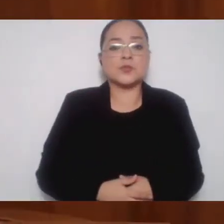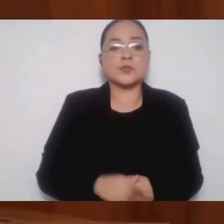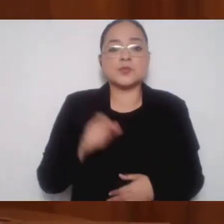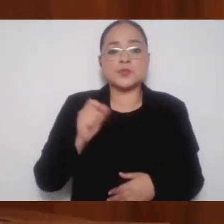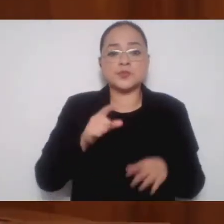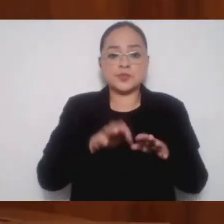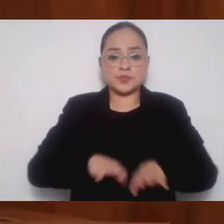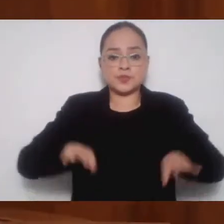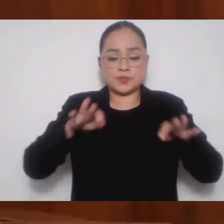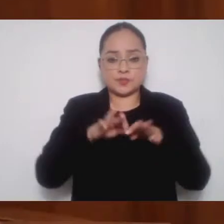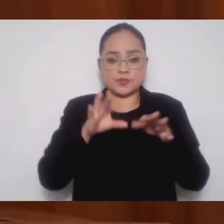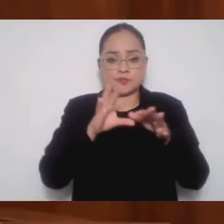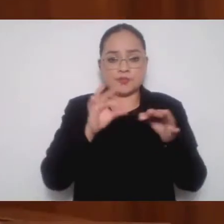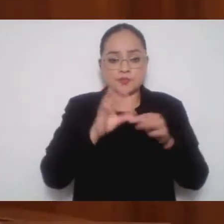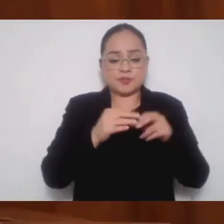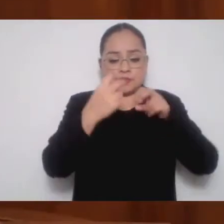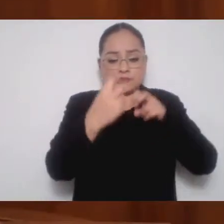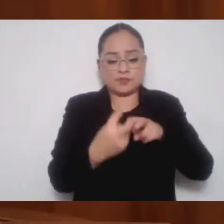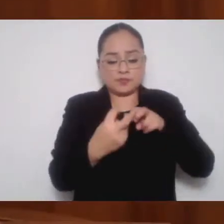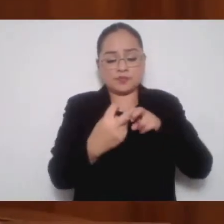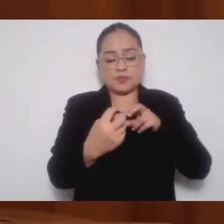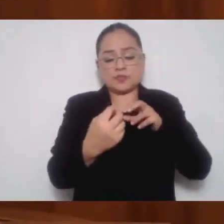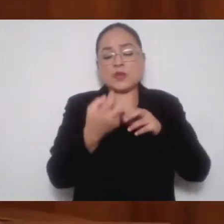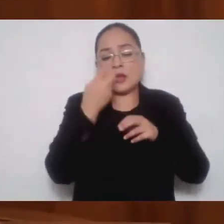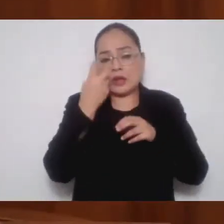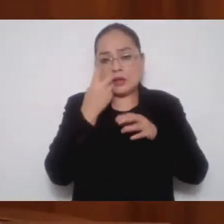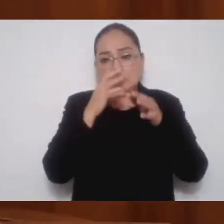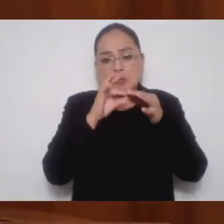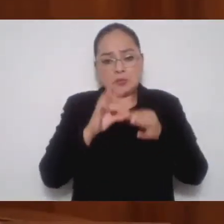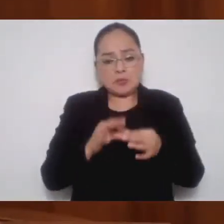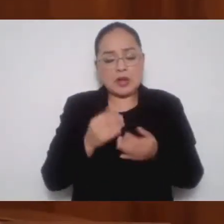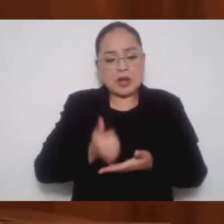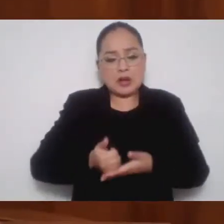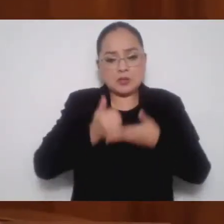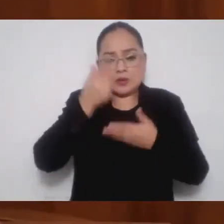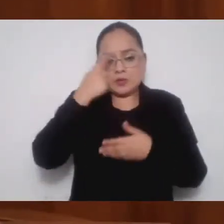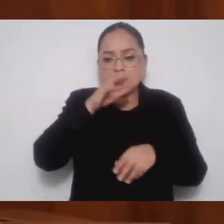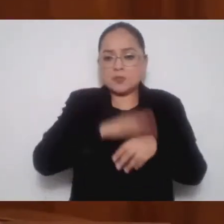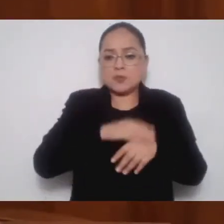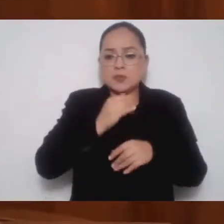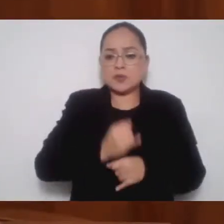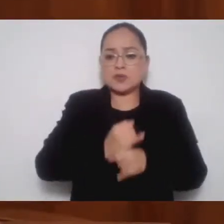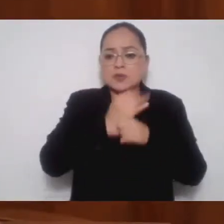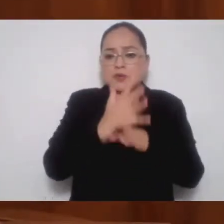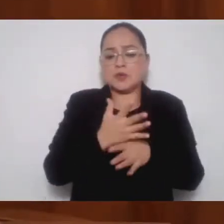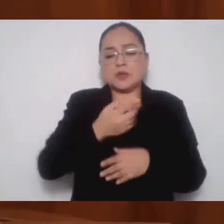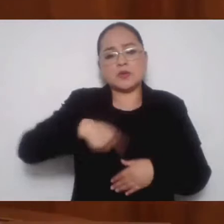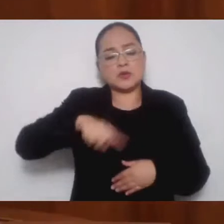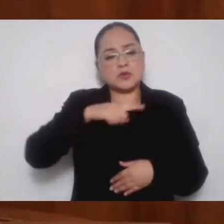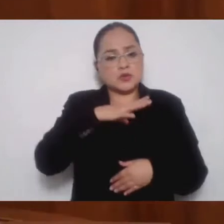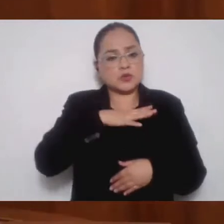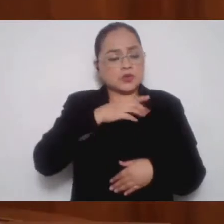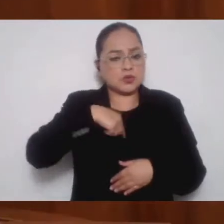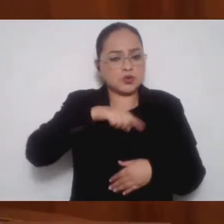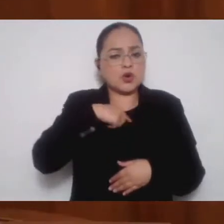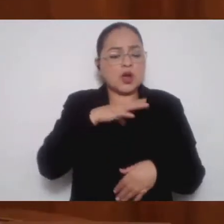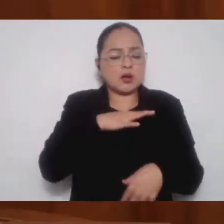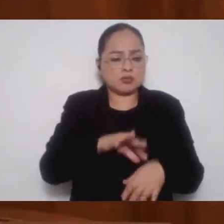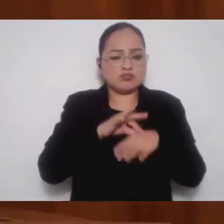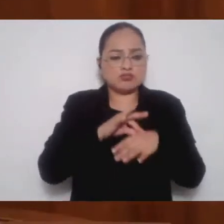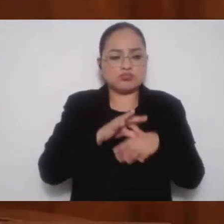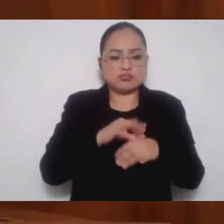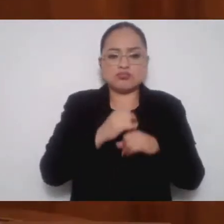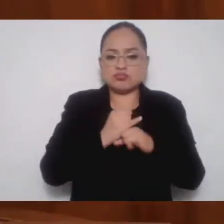Resaltamos que las comparecencias enriquecieron la información y nos permitieron conocer de viva voz